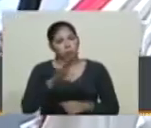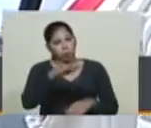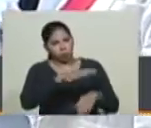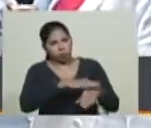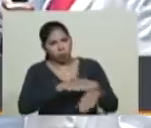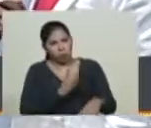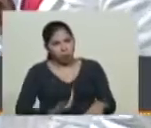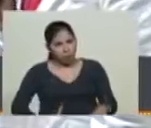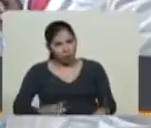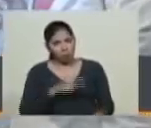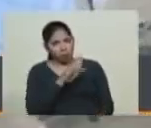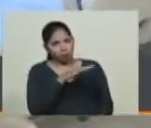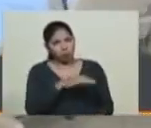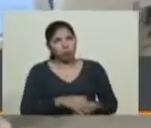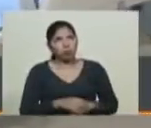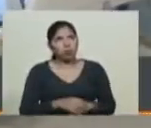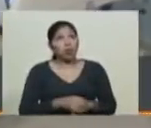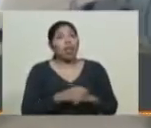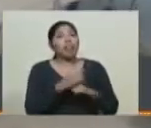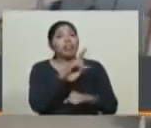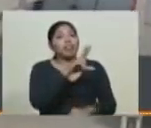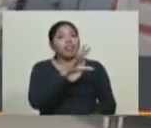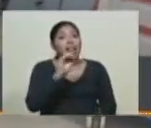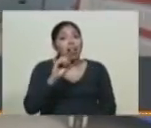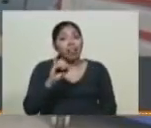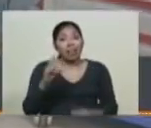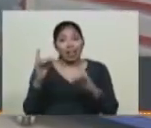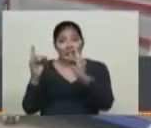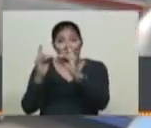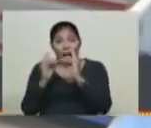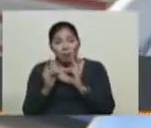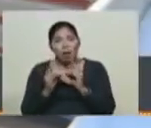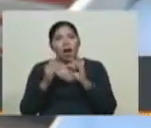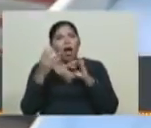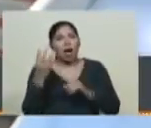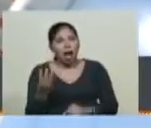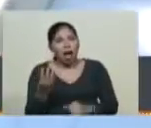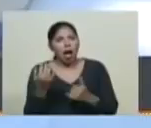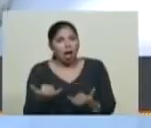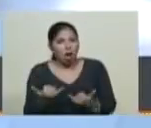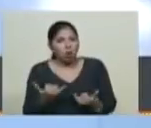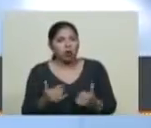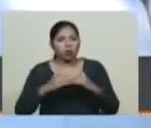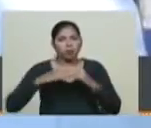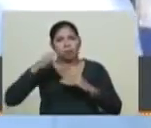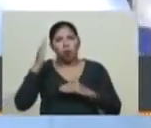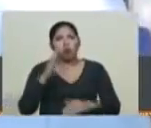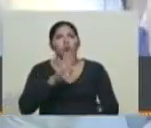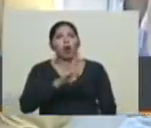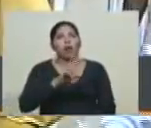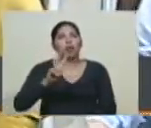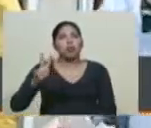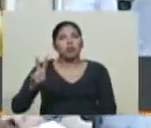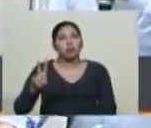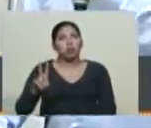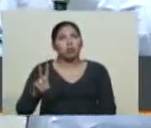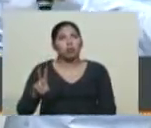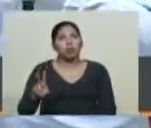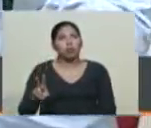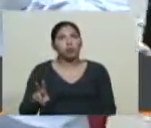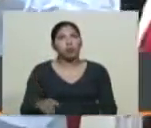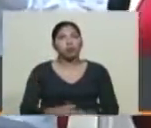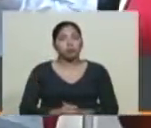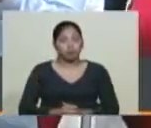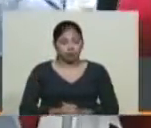que hemos pasado de 30 camas a 42 camas, lo que abre la posibilidad de atención y en